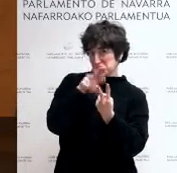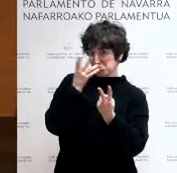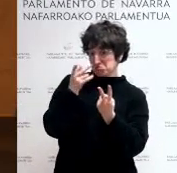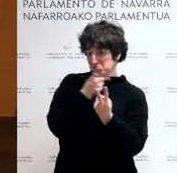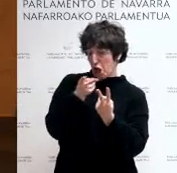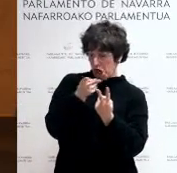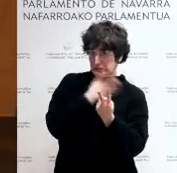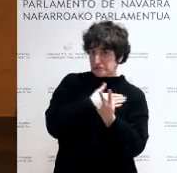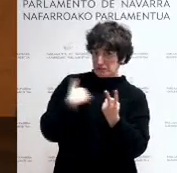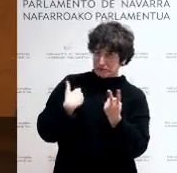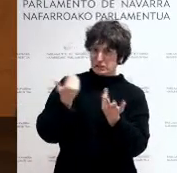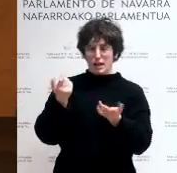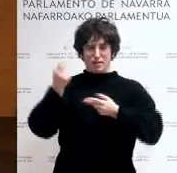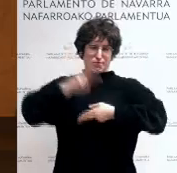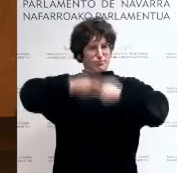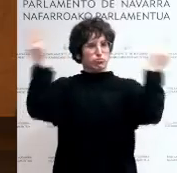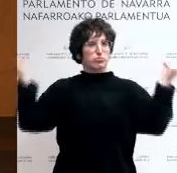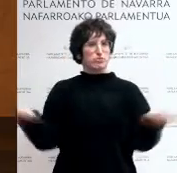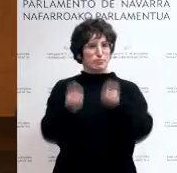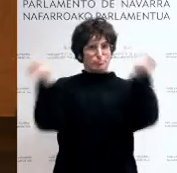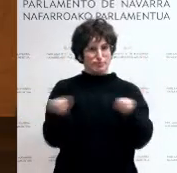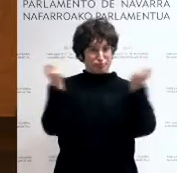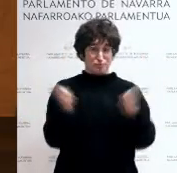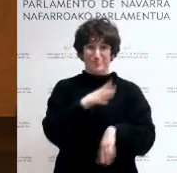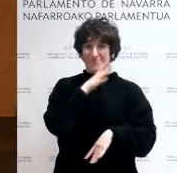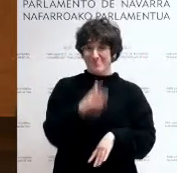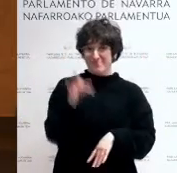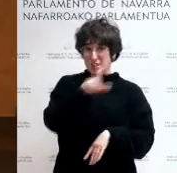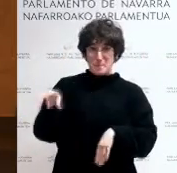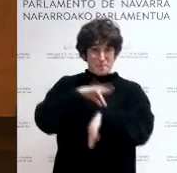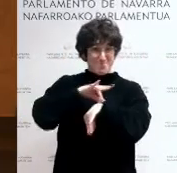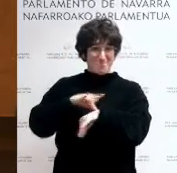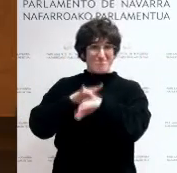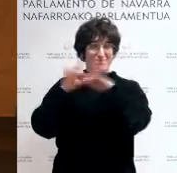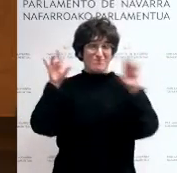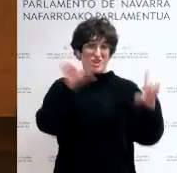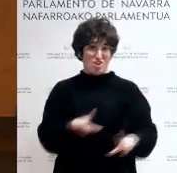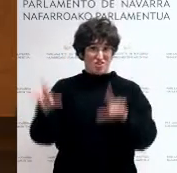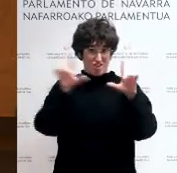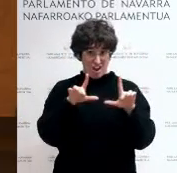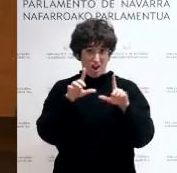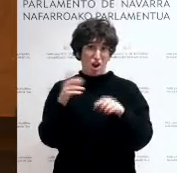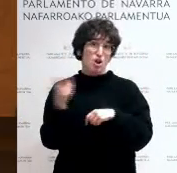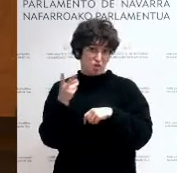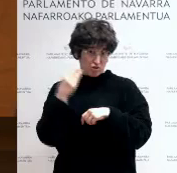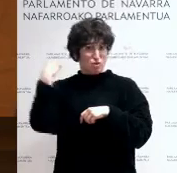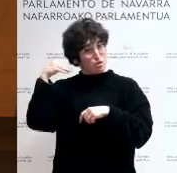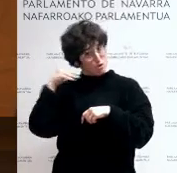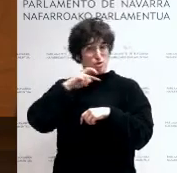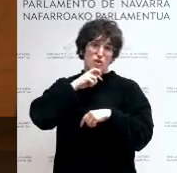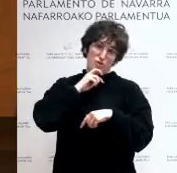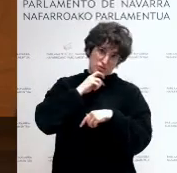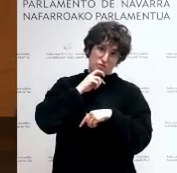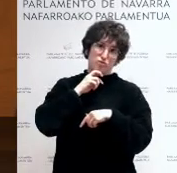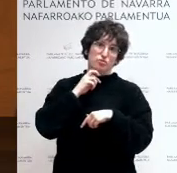la opinión pública, porque la falta de radiólogos, señorías, tanto en el Hospital Reina Sofía de Tudela como en el Hospital García Orcoyen de